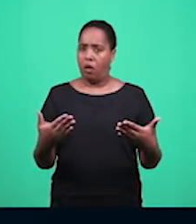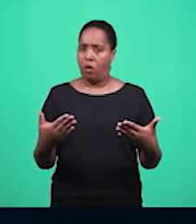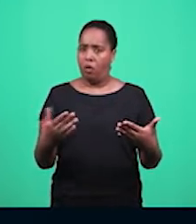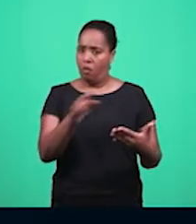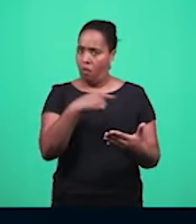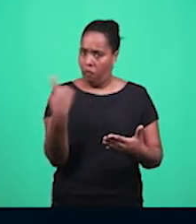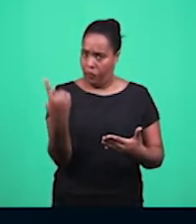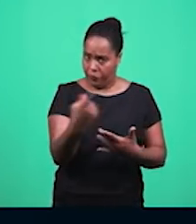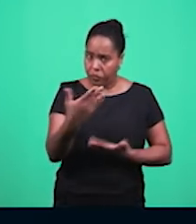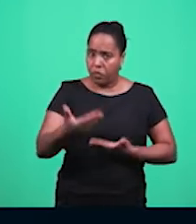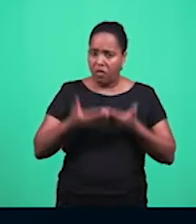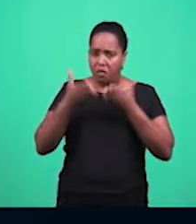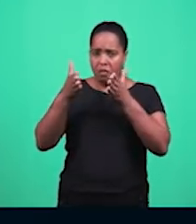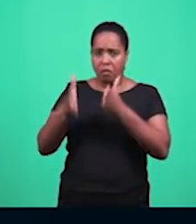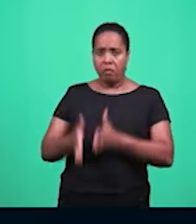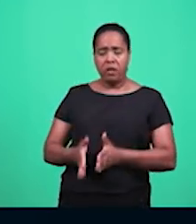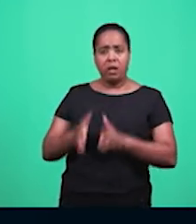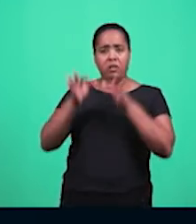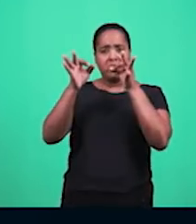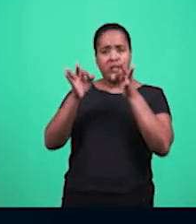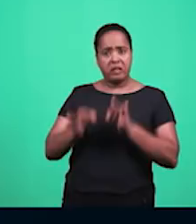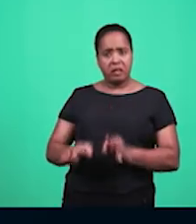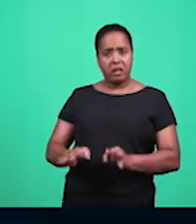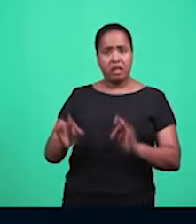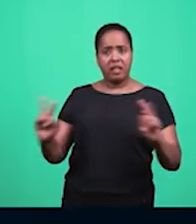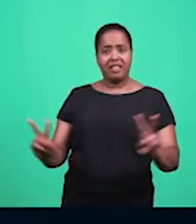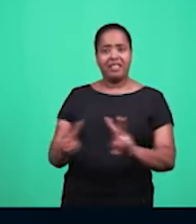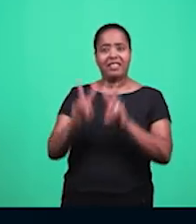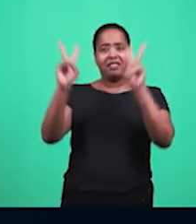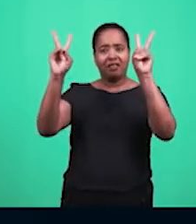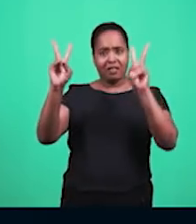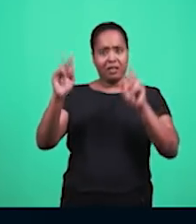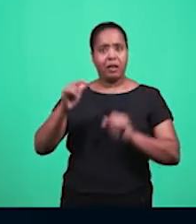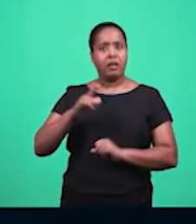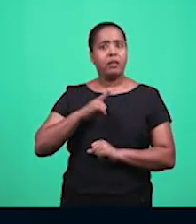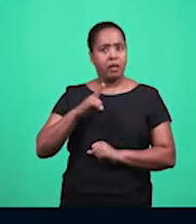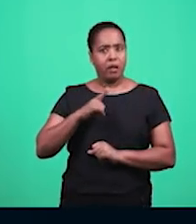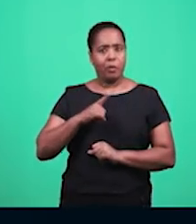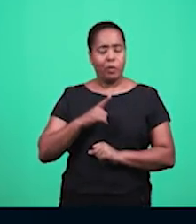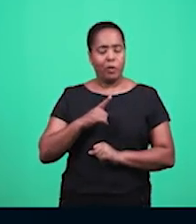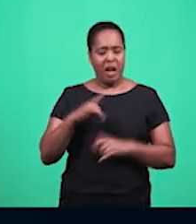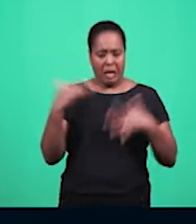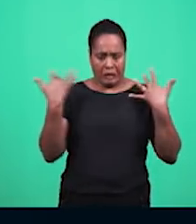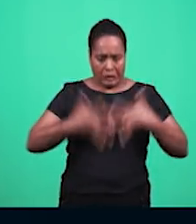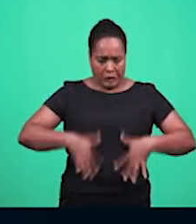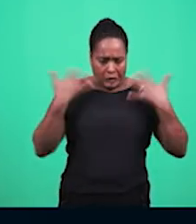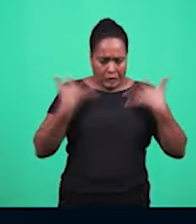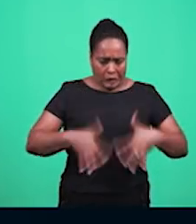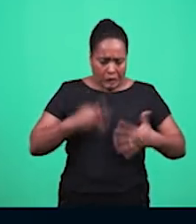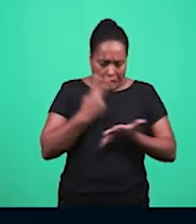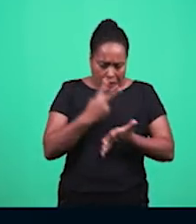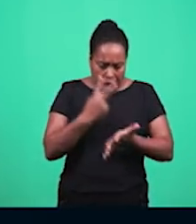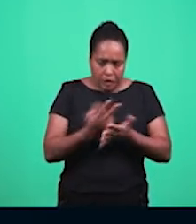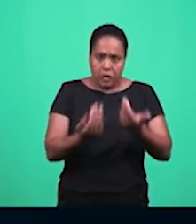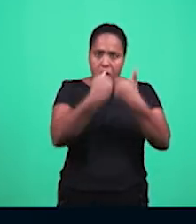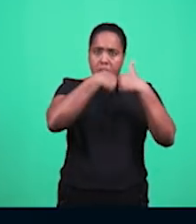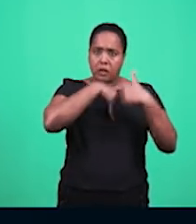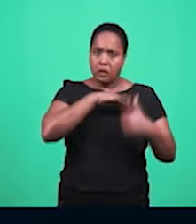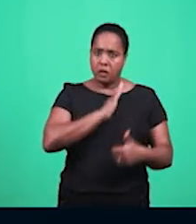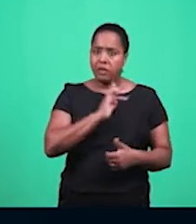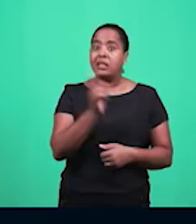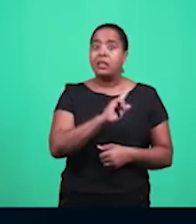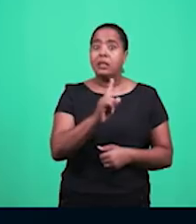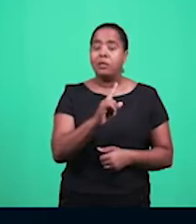tiene la certeza de la victoria la flexión no prevalecer sobre nosotros porque nosotros conocemos el